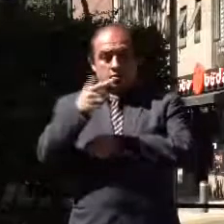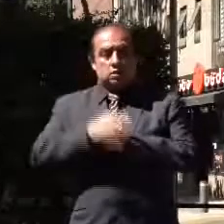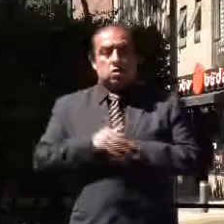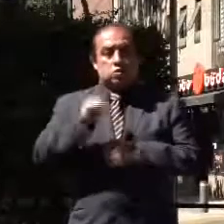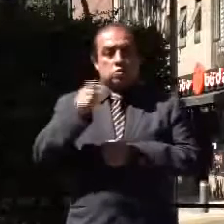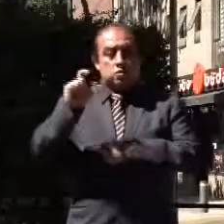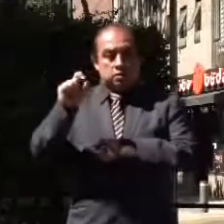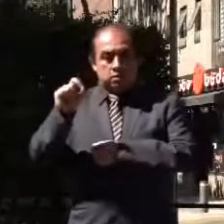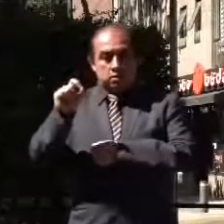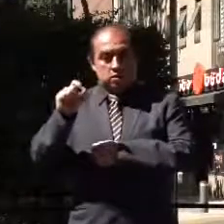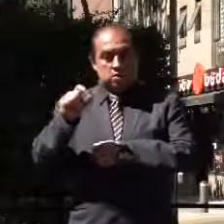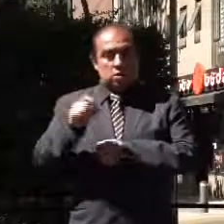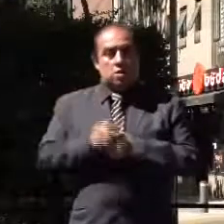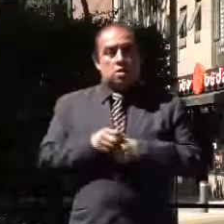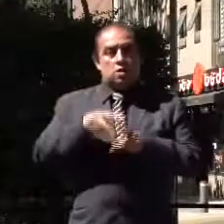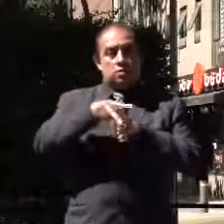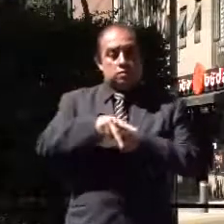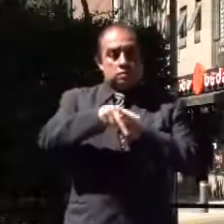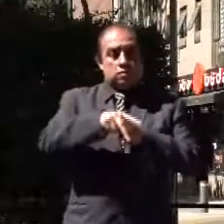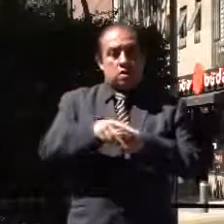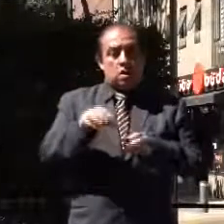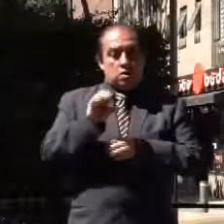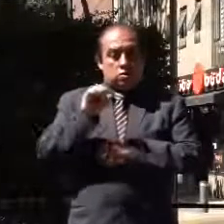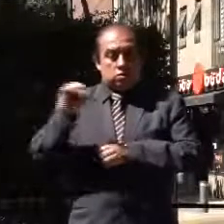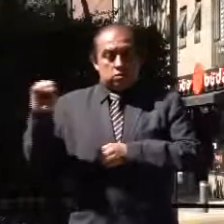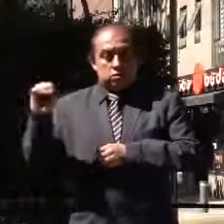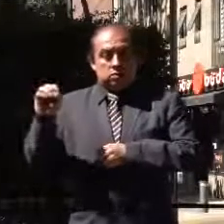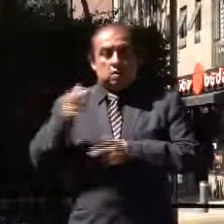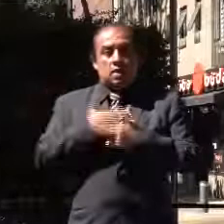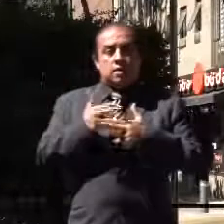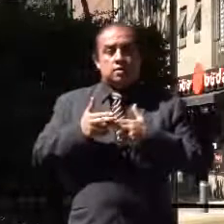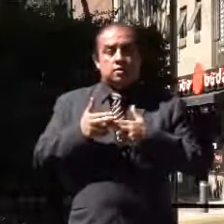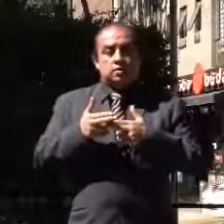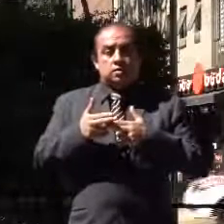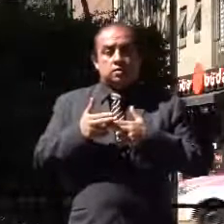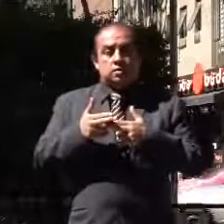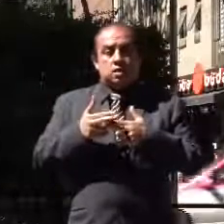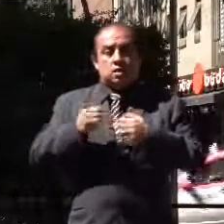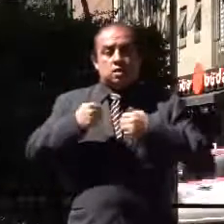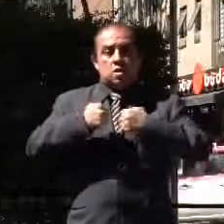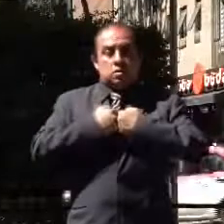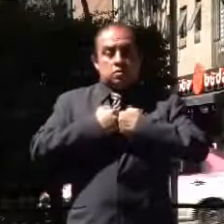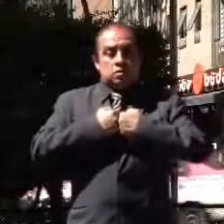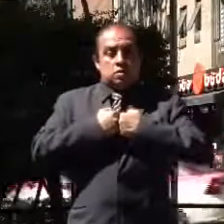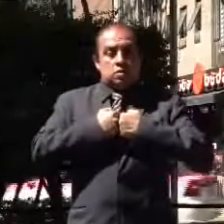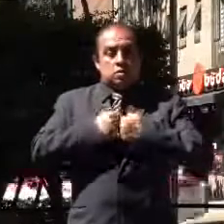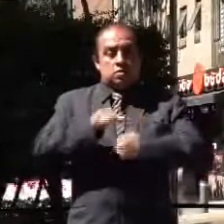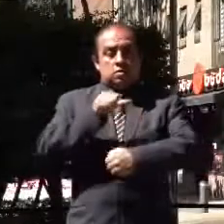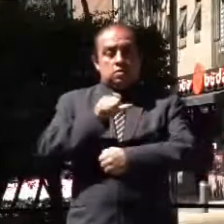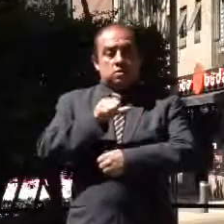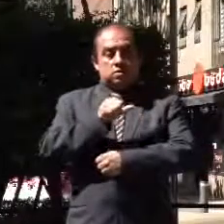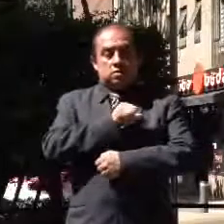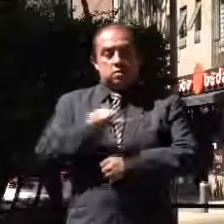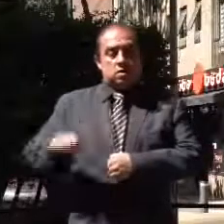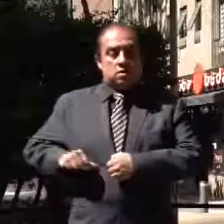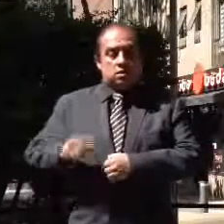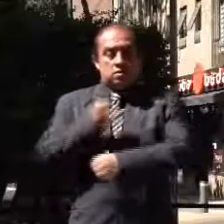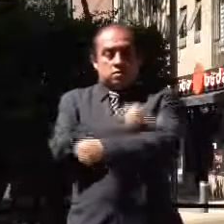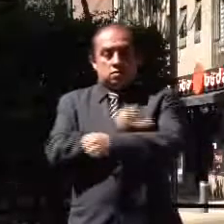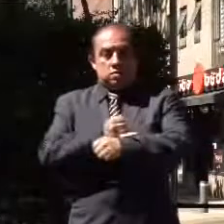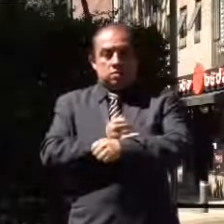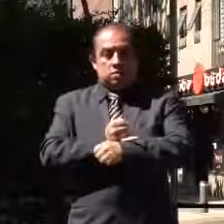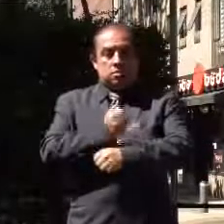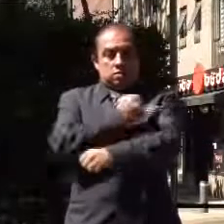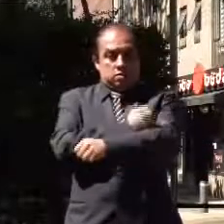de División del Norte hacia el oriente hasta la colindancia con las alcaldías de Iztapalapa